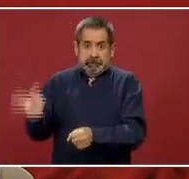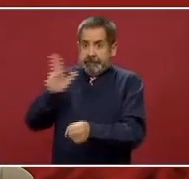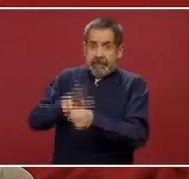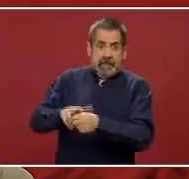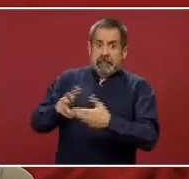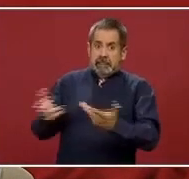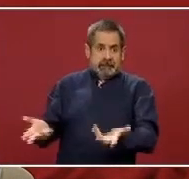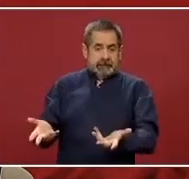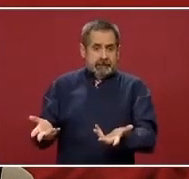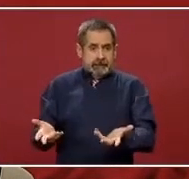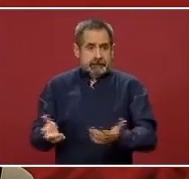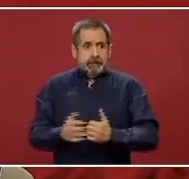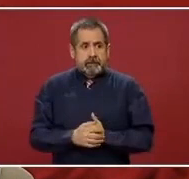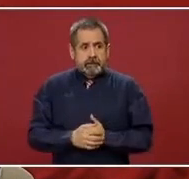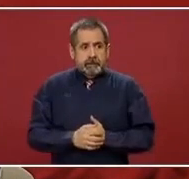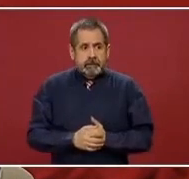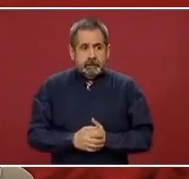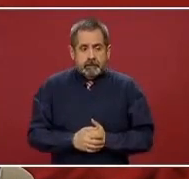de Salud